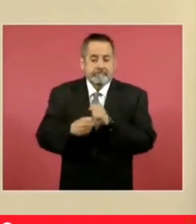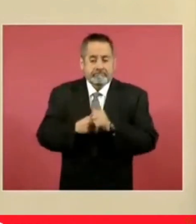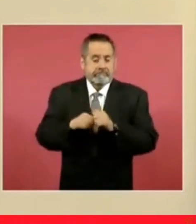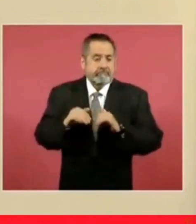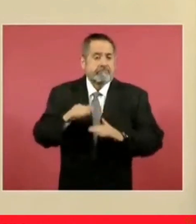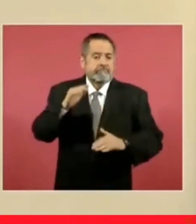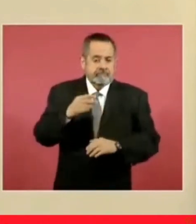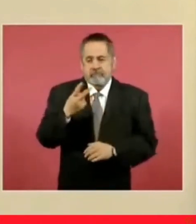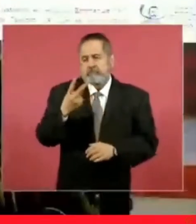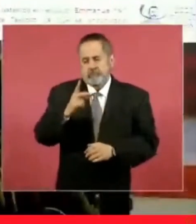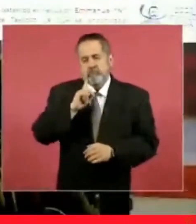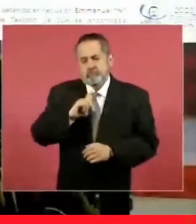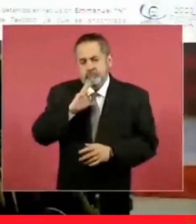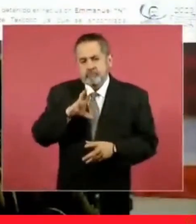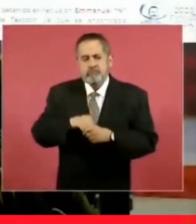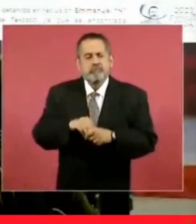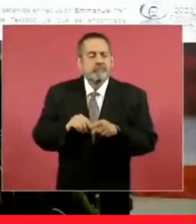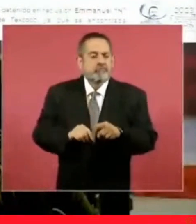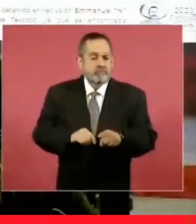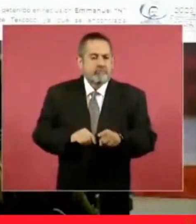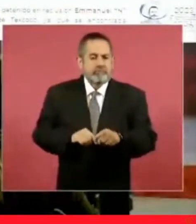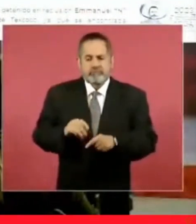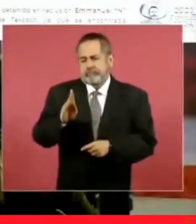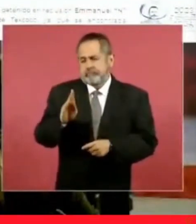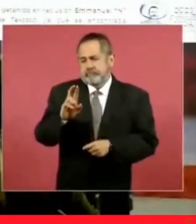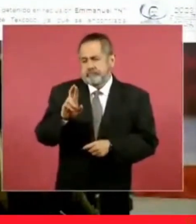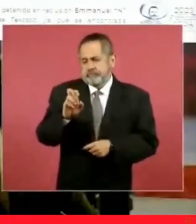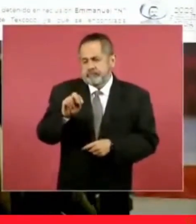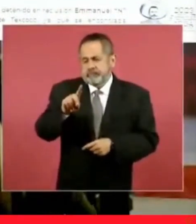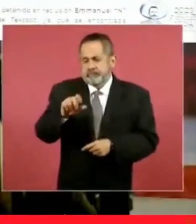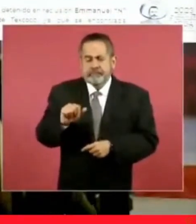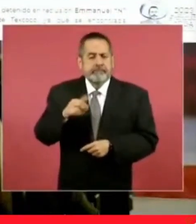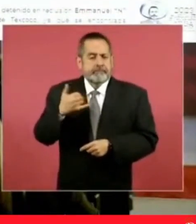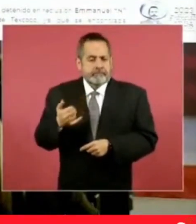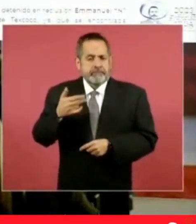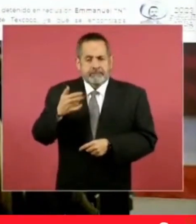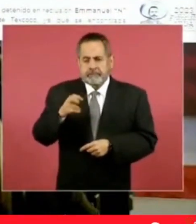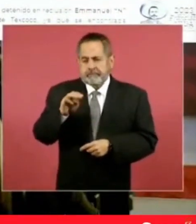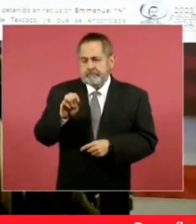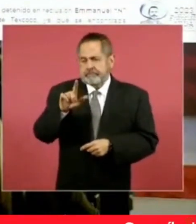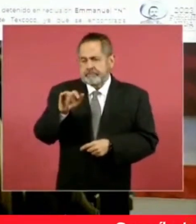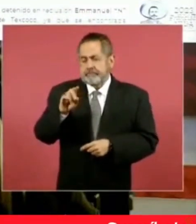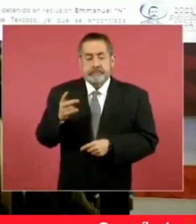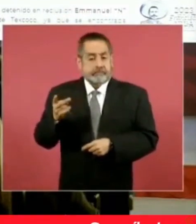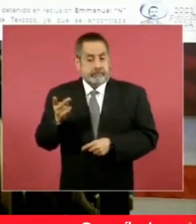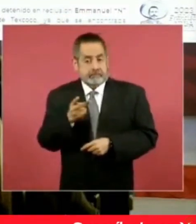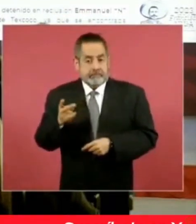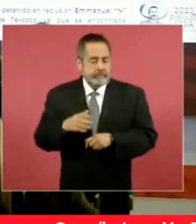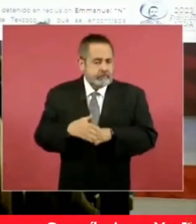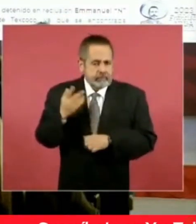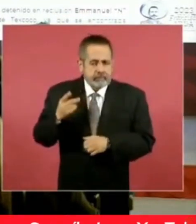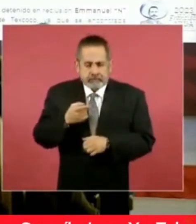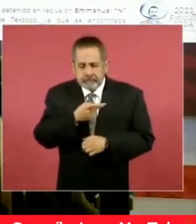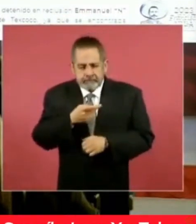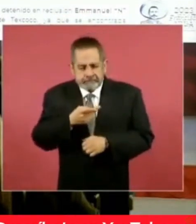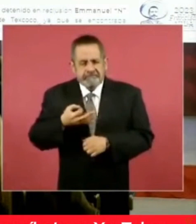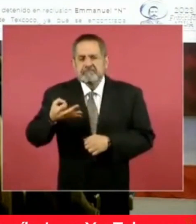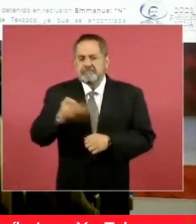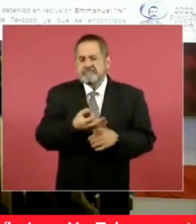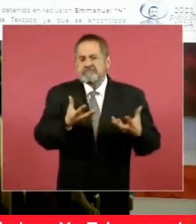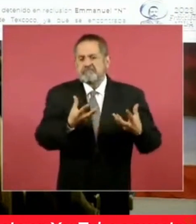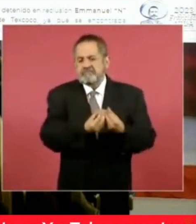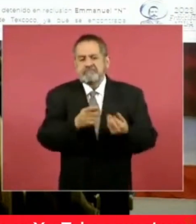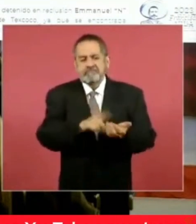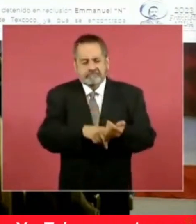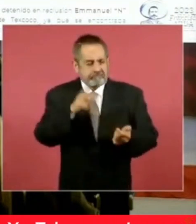mujeres ellas dos Brenda y Hermelinda a 62 años de prisión tras acreditar su participación en los delitos de